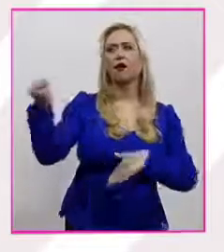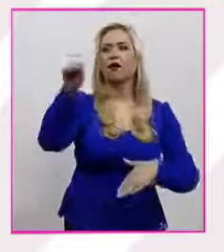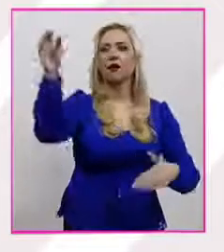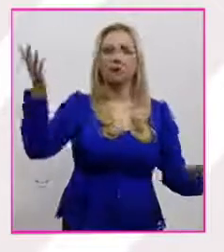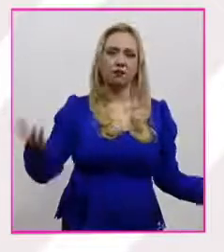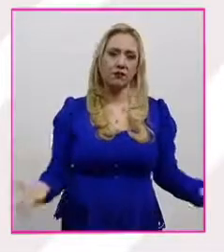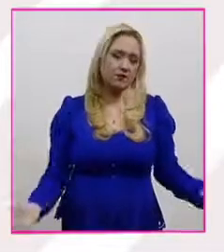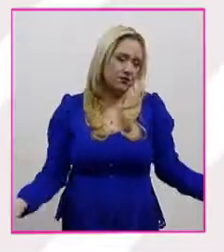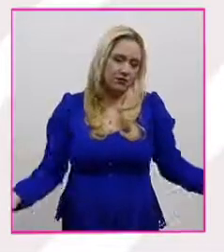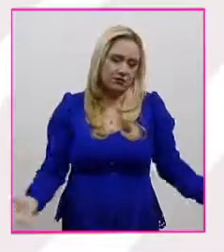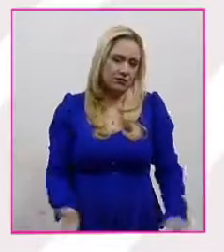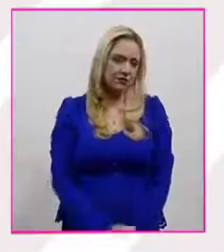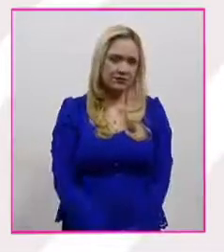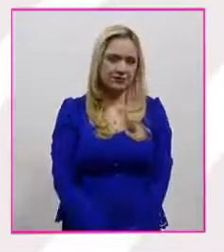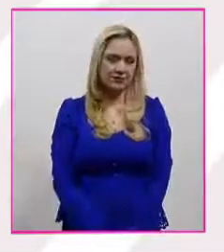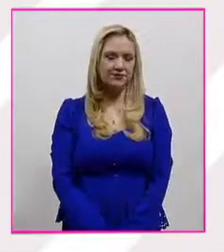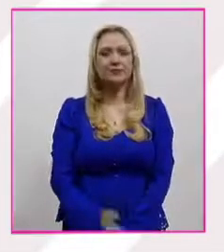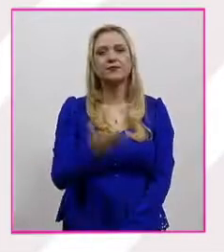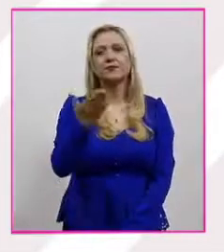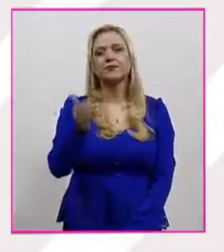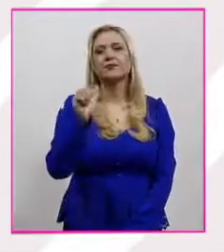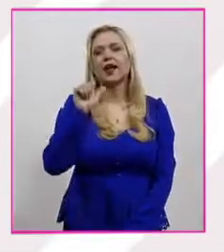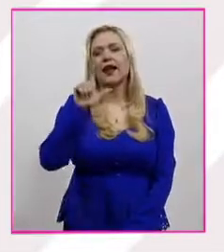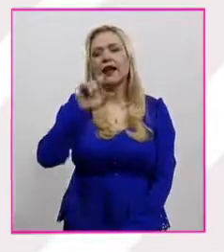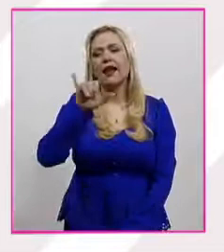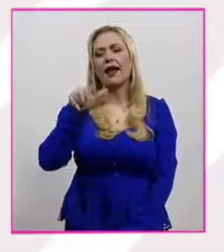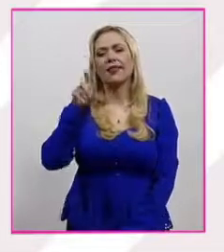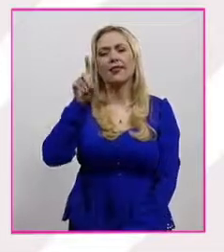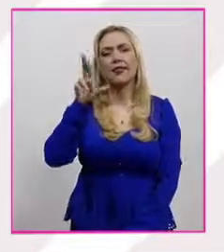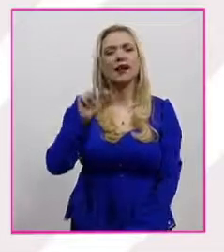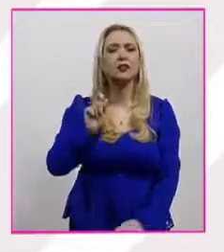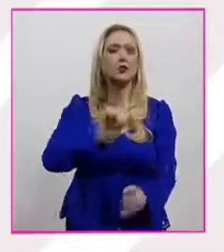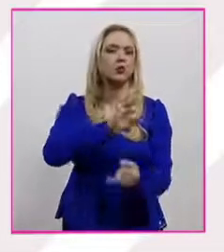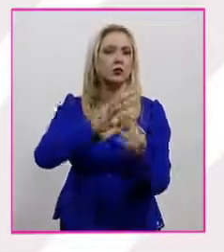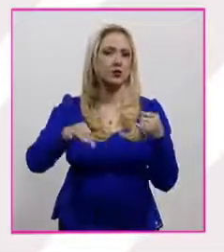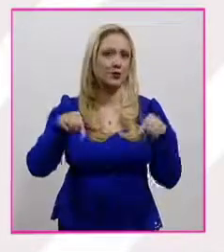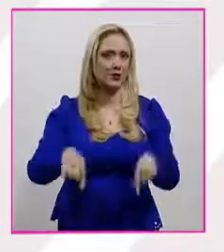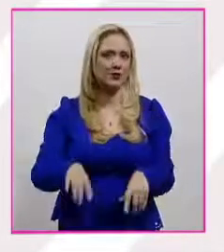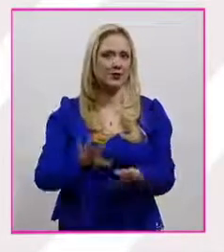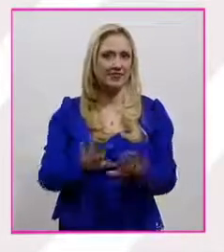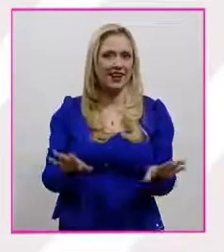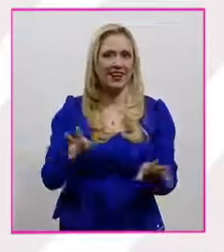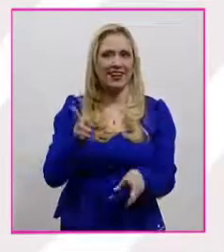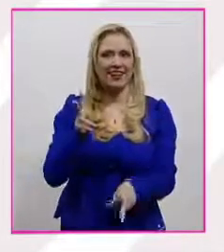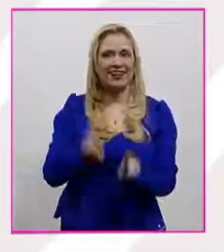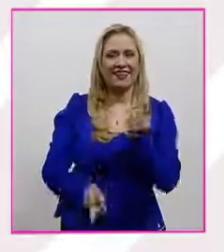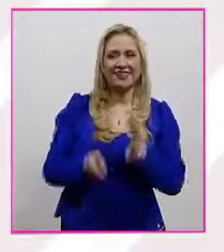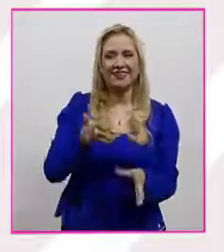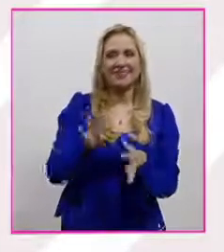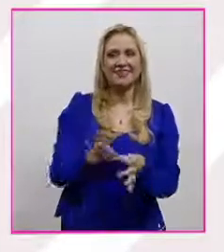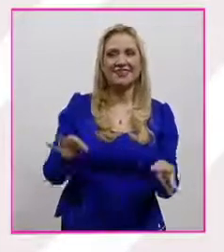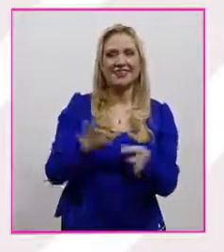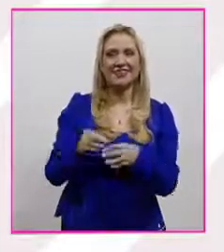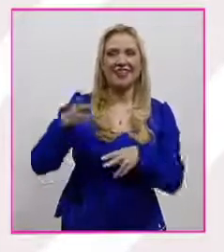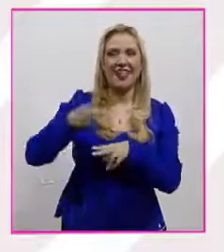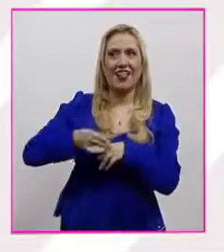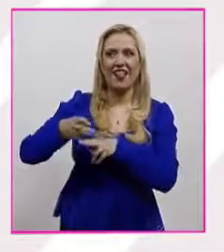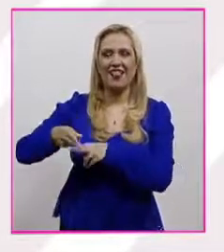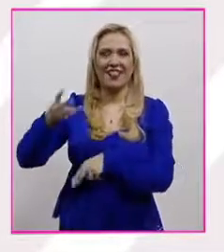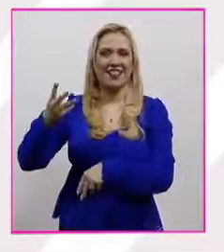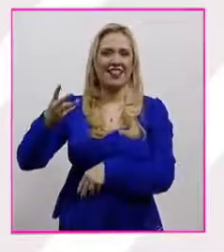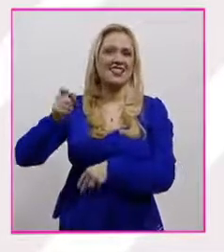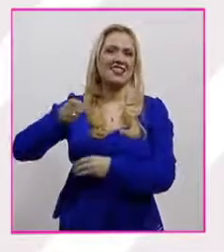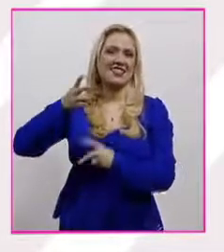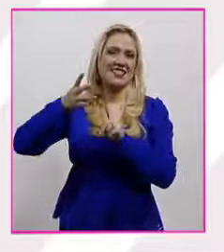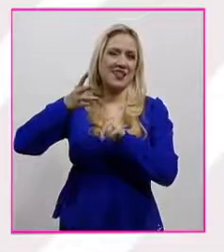me gustaría regresar contigo, pues ya para este último bloque. ¿Cómo podemos? Yo sé que es la pregunta del millón, ¿no? Digo, y que